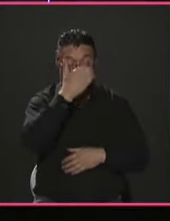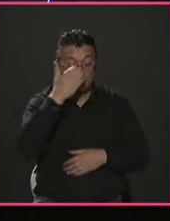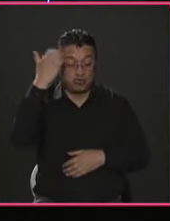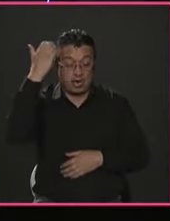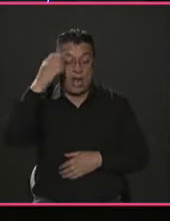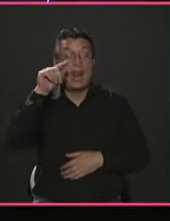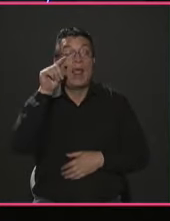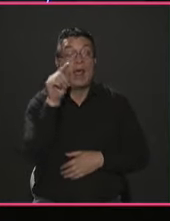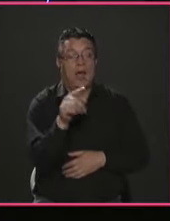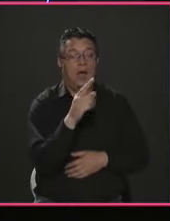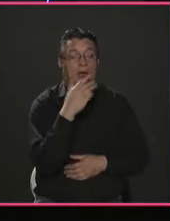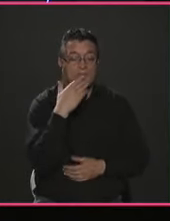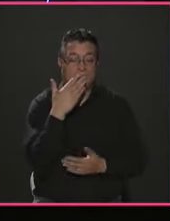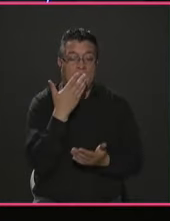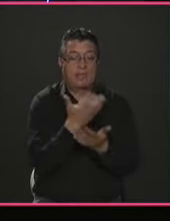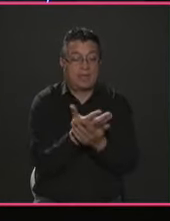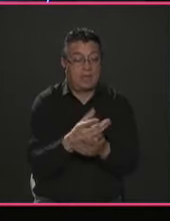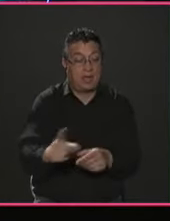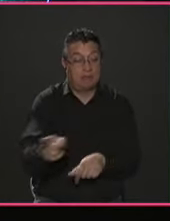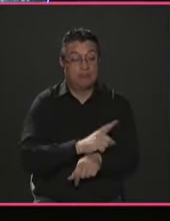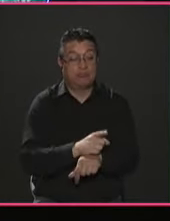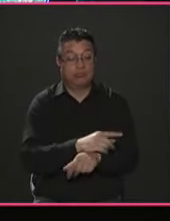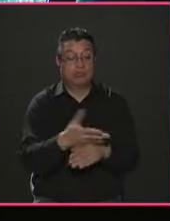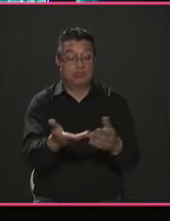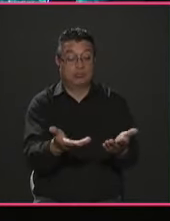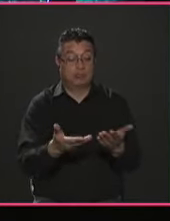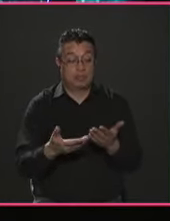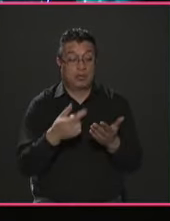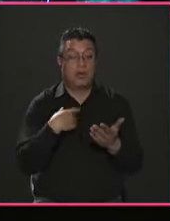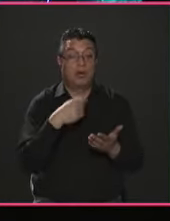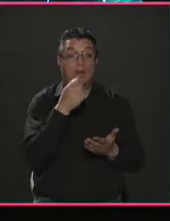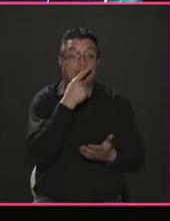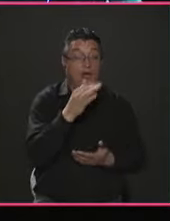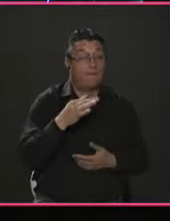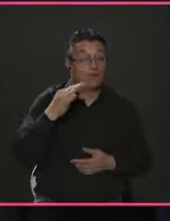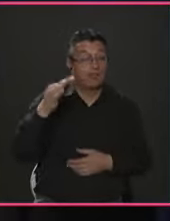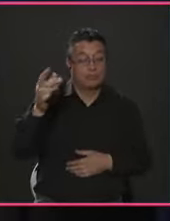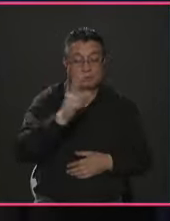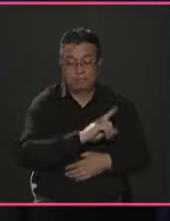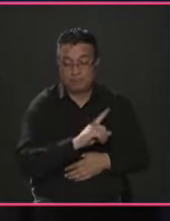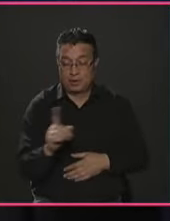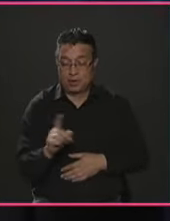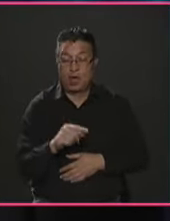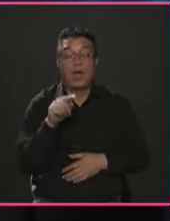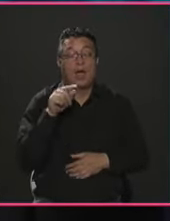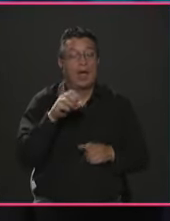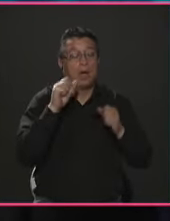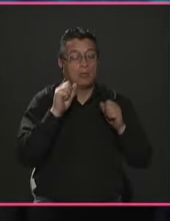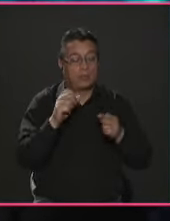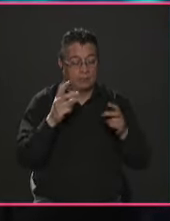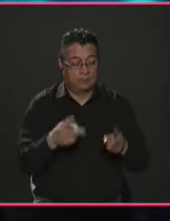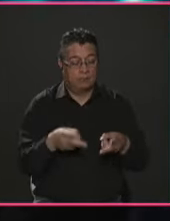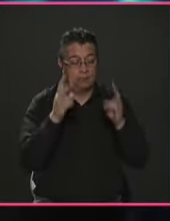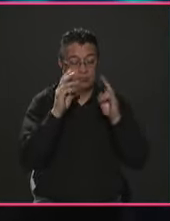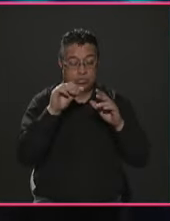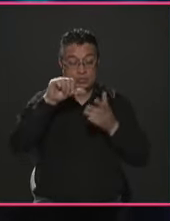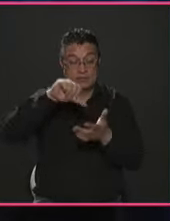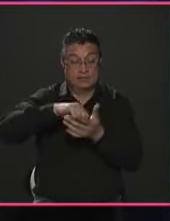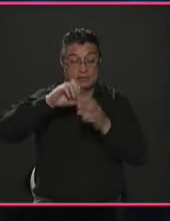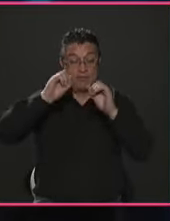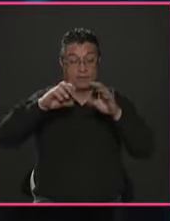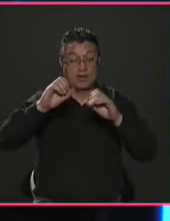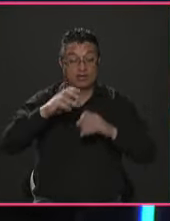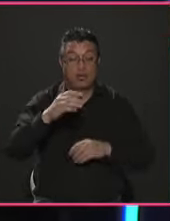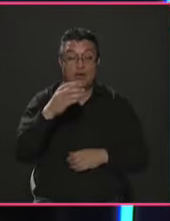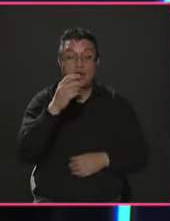a encontrar con una demanda inmediata en general sí no con una demanda de futuro Sí y para permitirle un sistema de formación profesional trabajar pensando